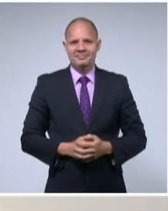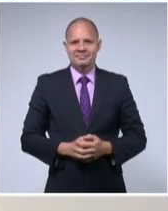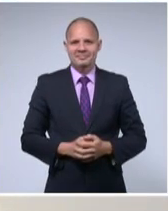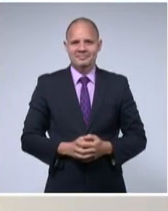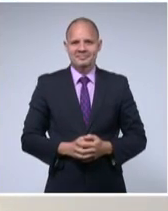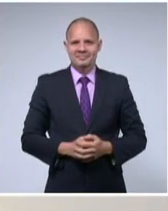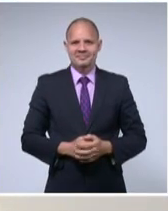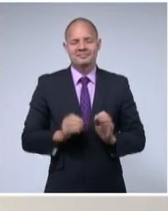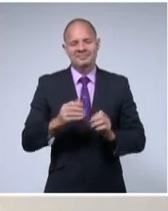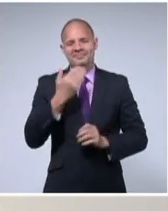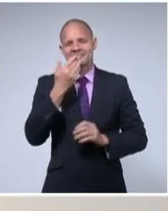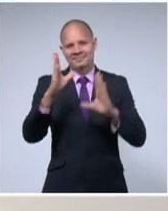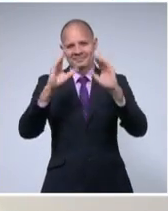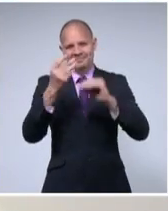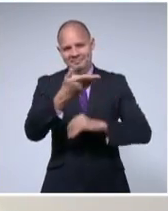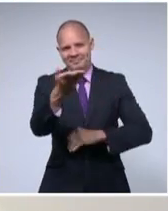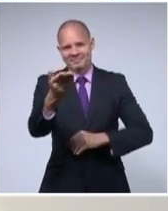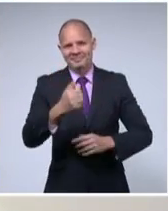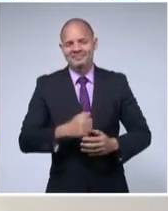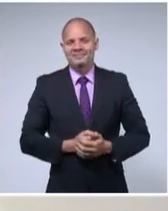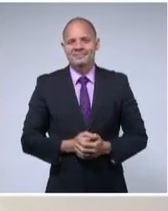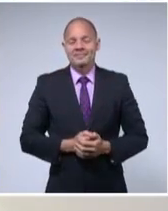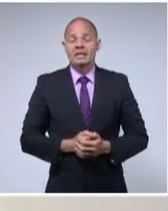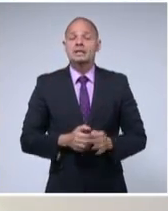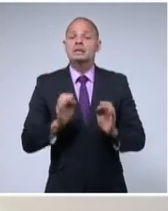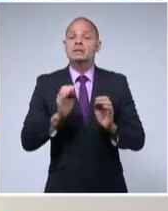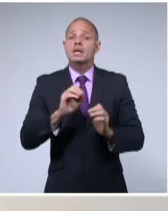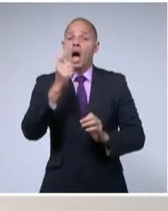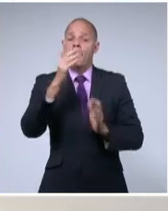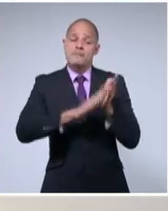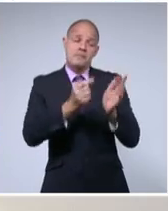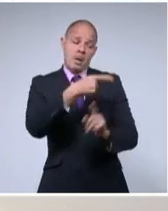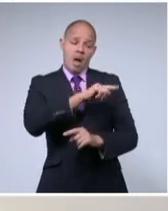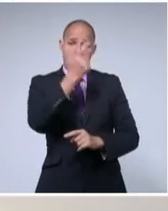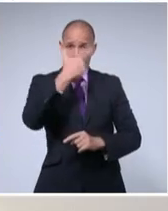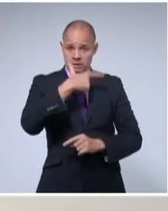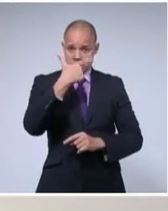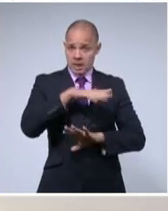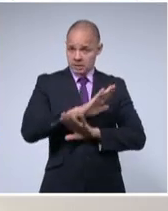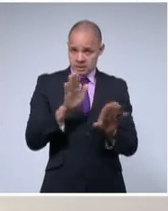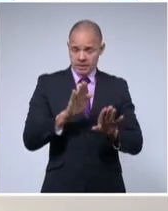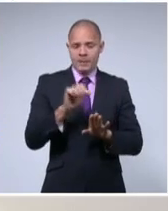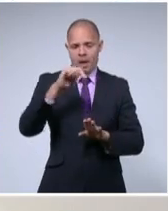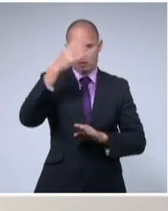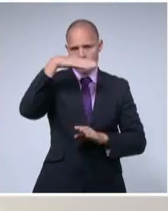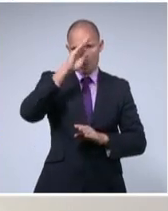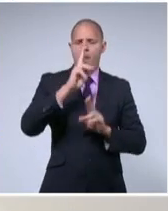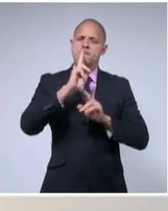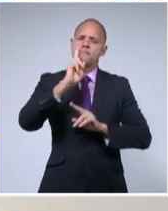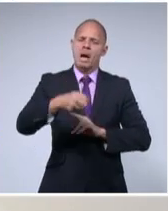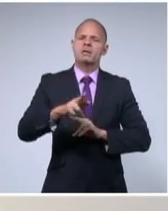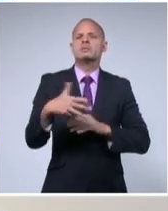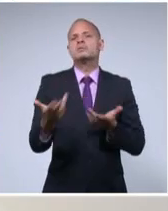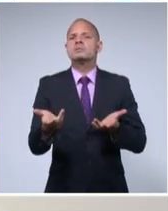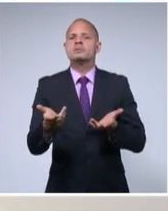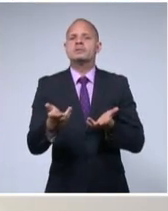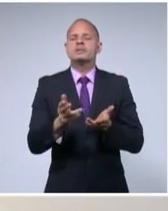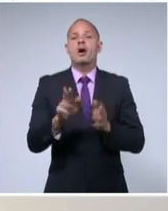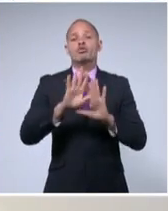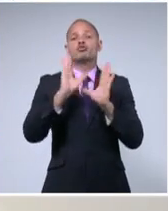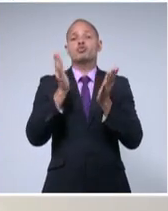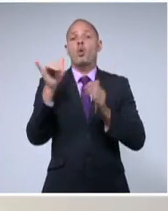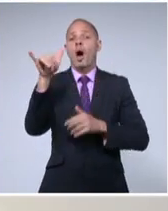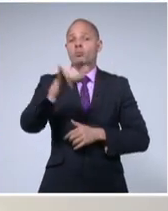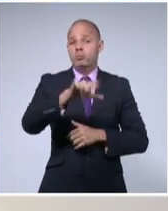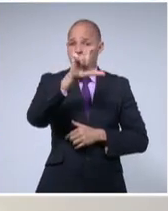Sí, gracias. Buenas noches. Cuando en abril de este año Cuba hizo efectivo el cierre de fronteras para los vuelos comerciales, la nación